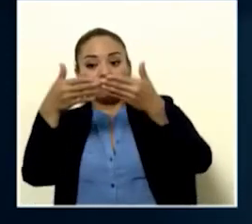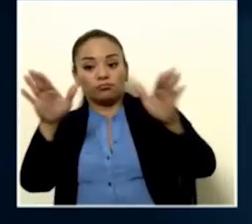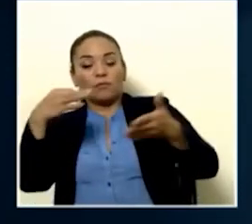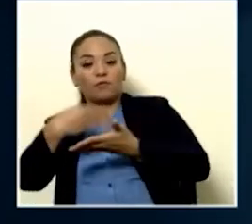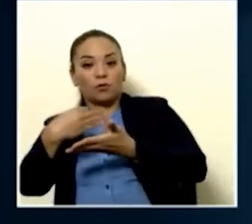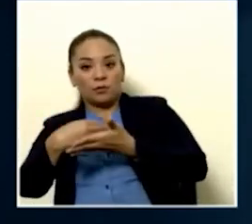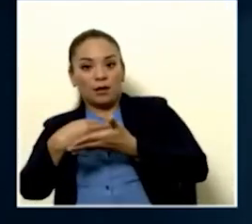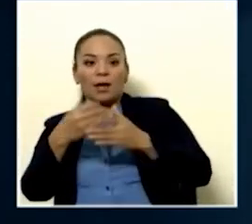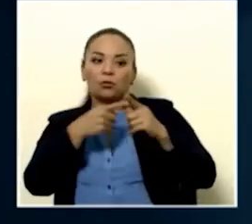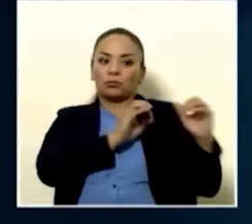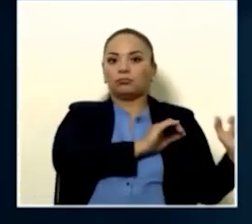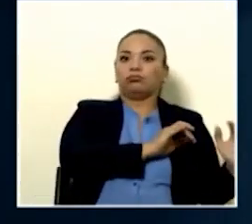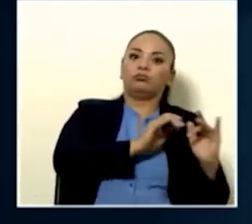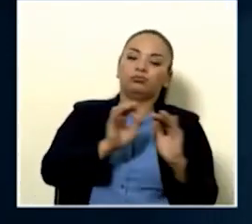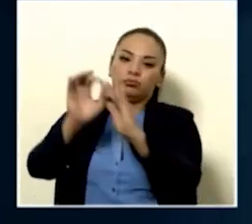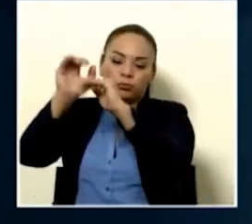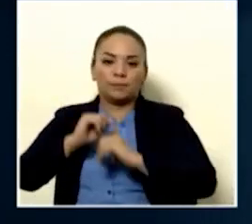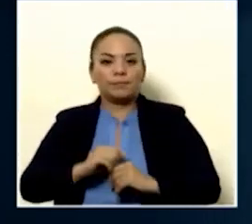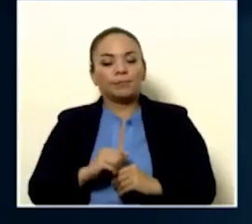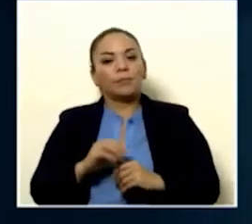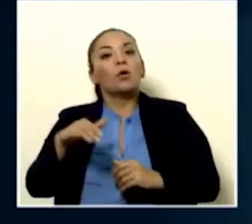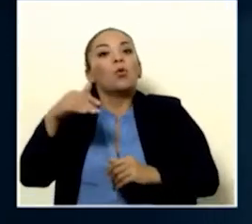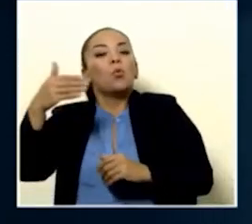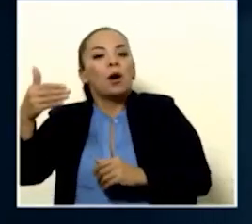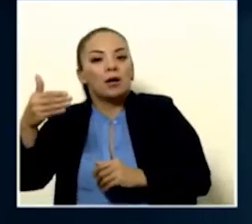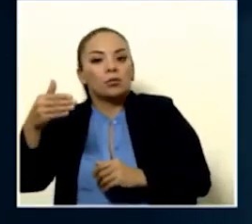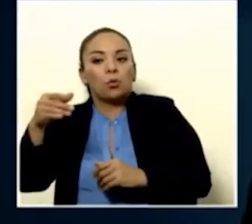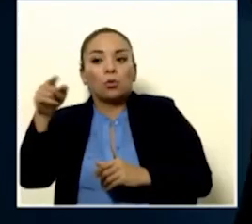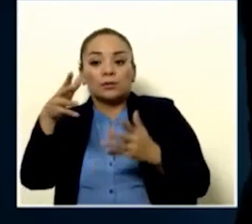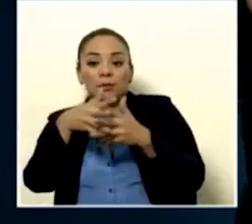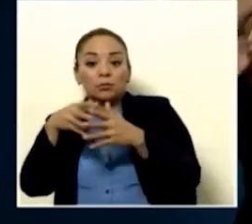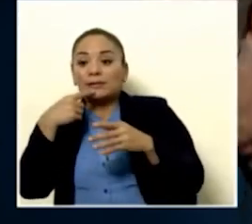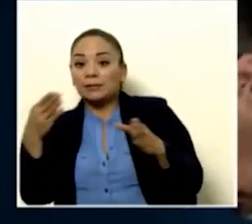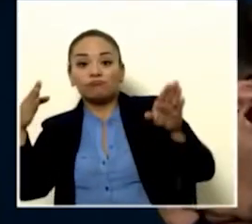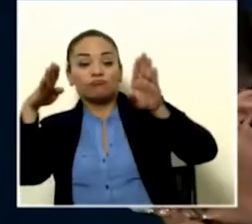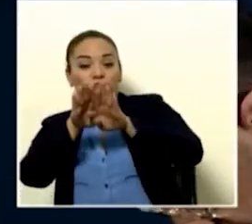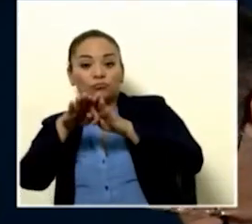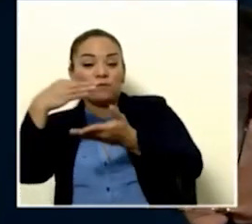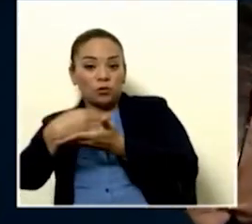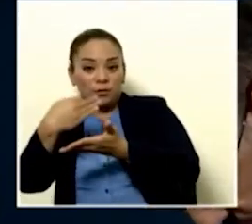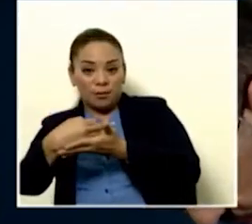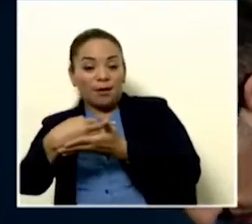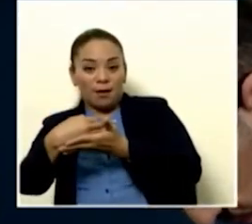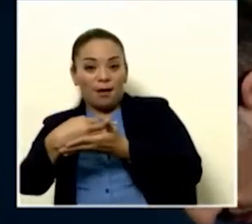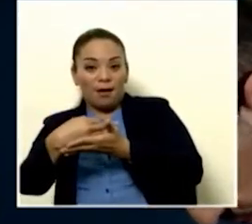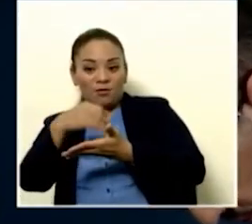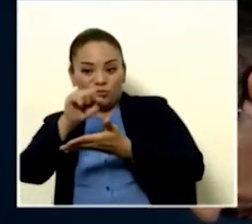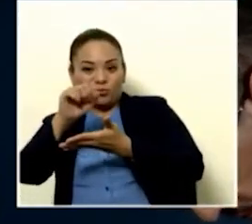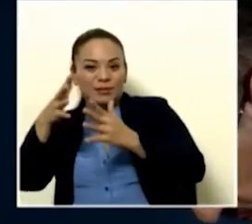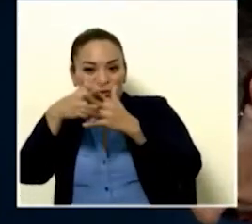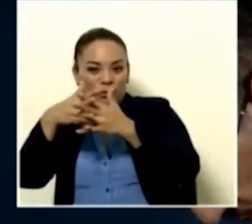esos flujos. Cuando la señal es de cierre de la frontera sur de los Estados Unidos,